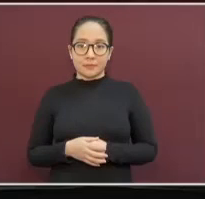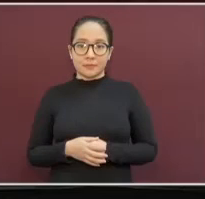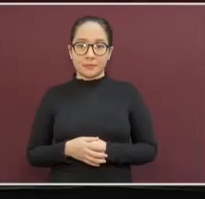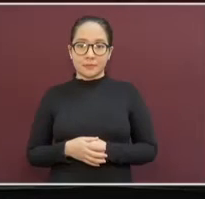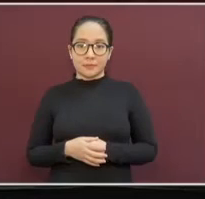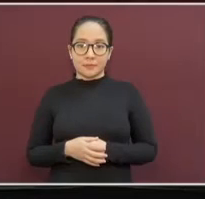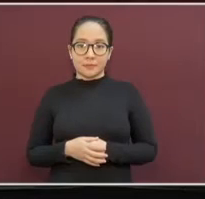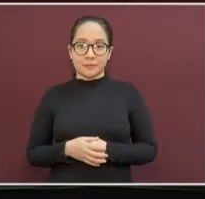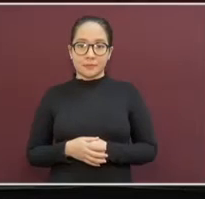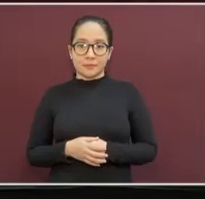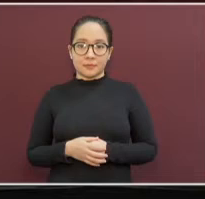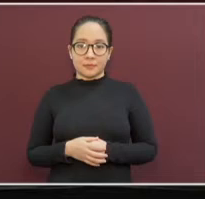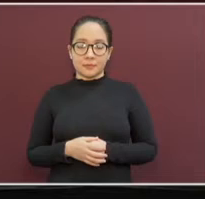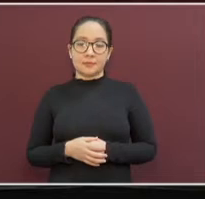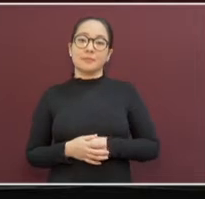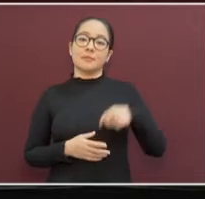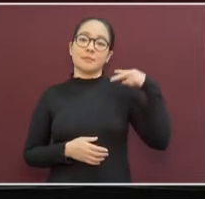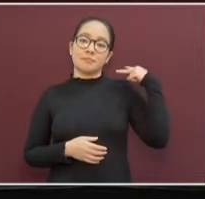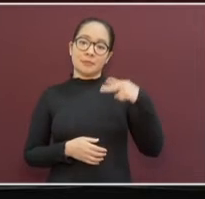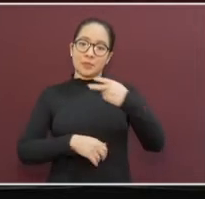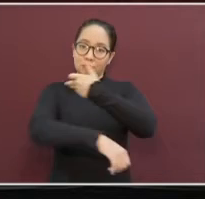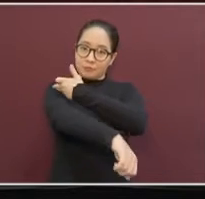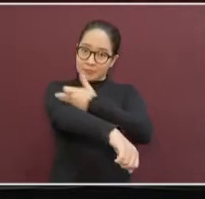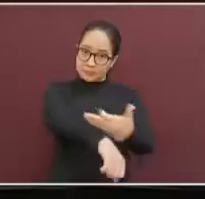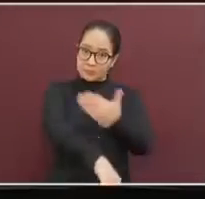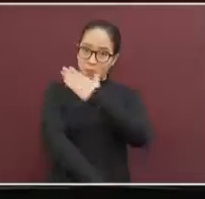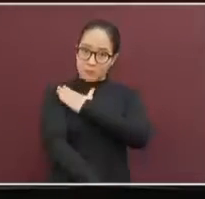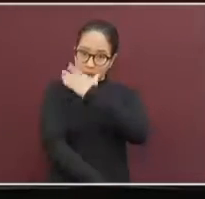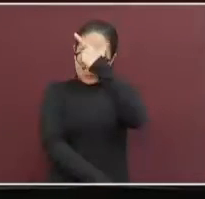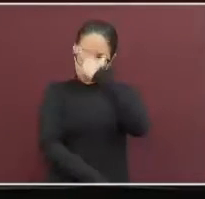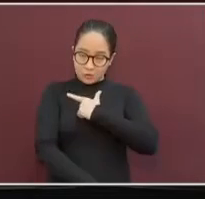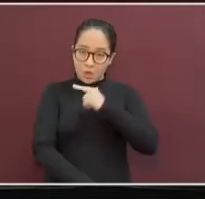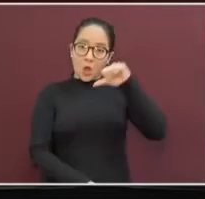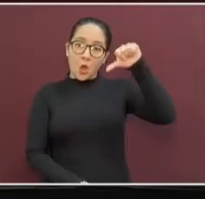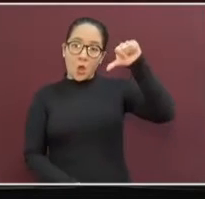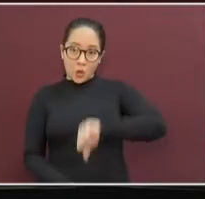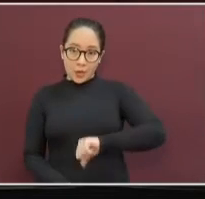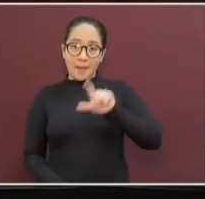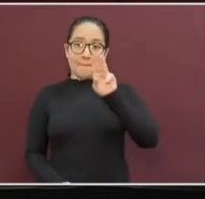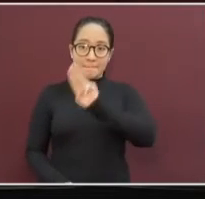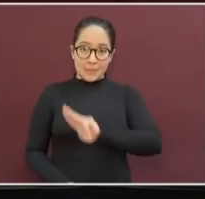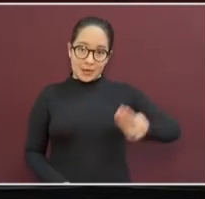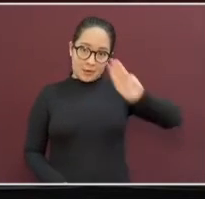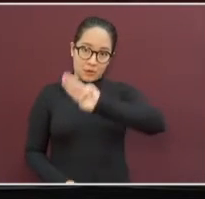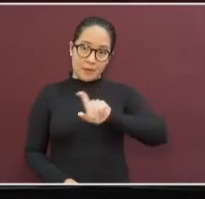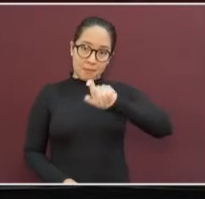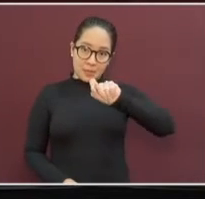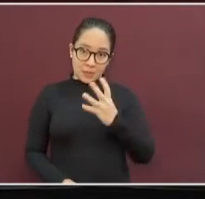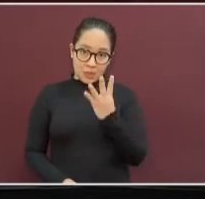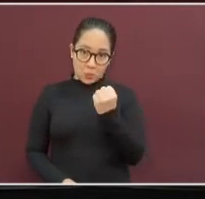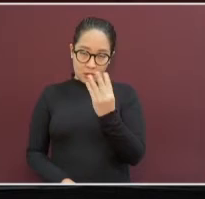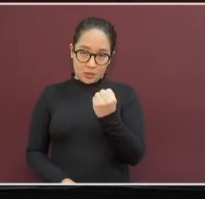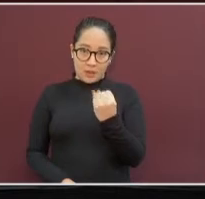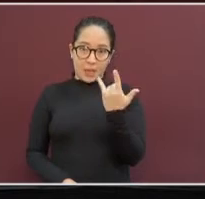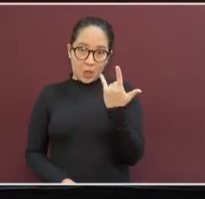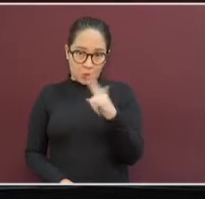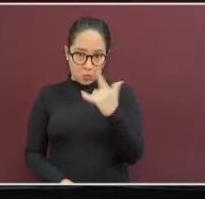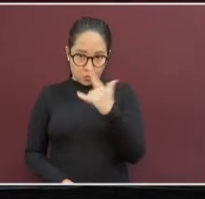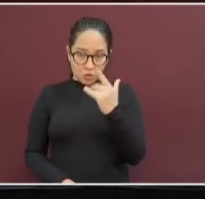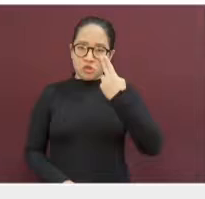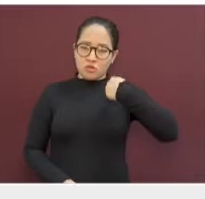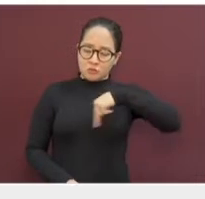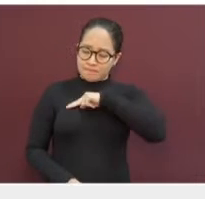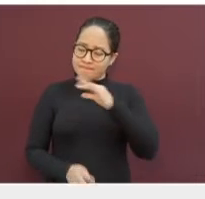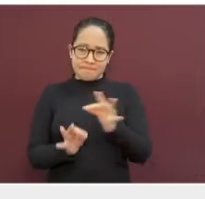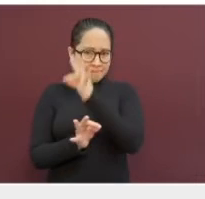muy buenas noches familia veracruzana es miércoles 29 de julio y ya estamos listos para llevar a ustedes